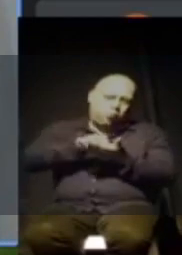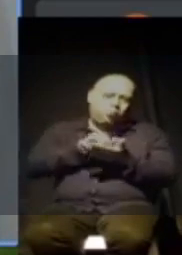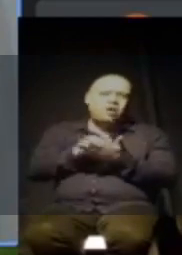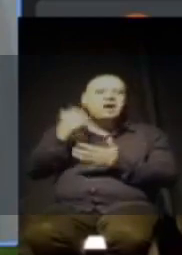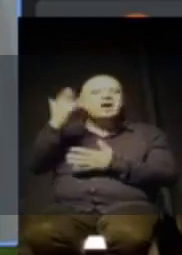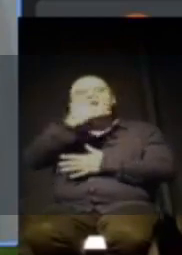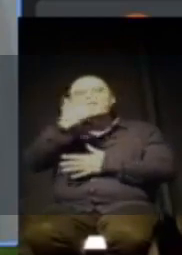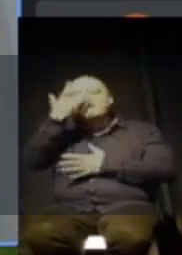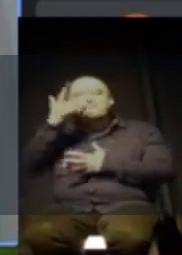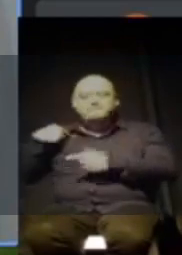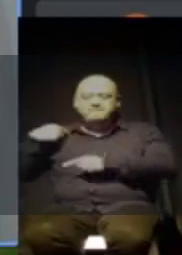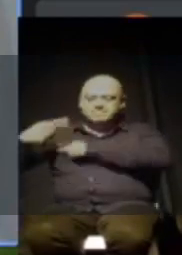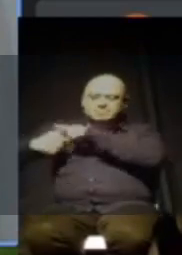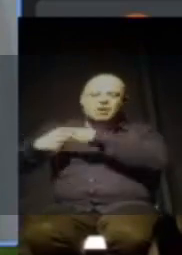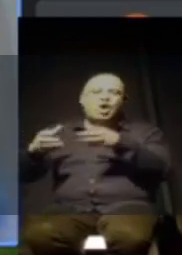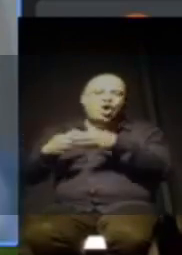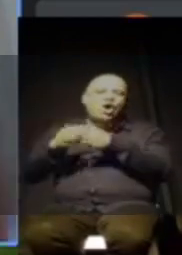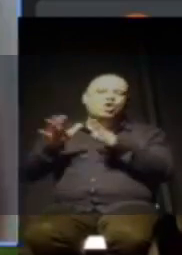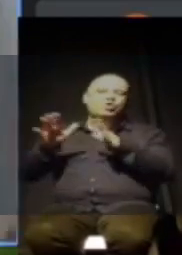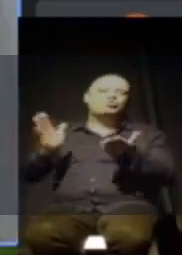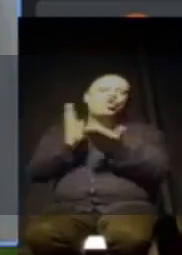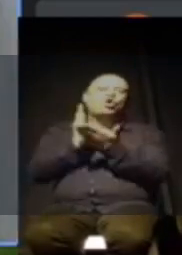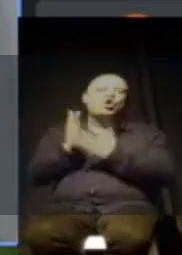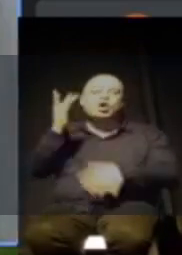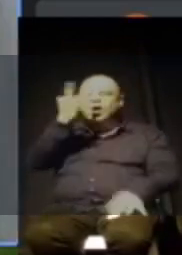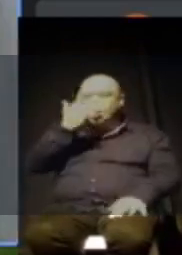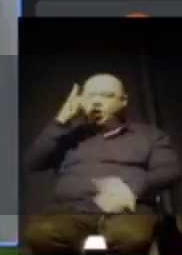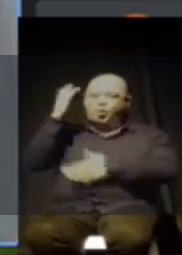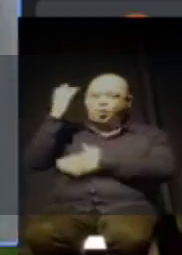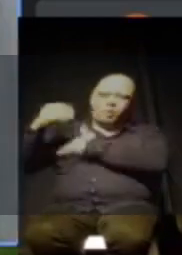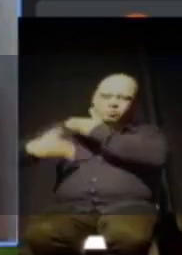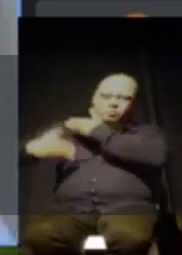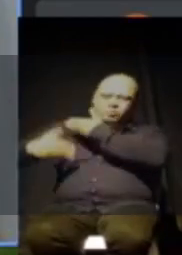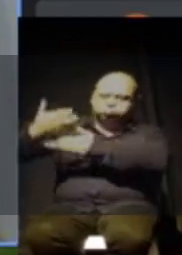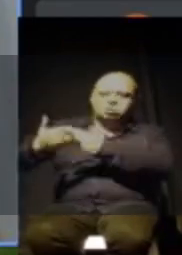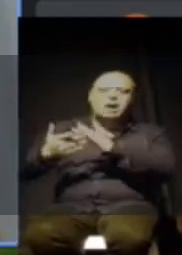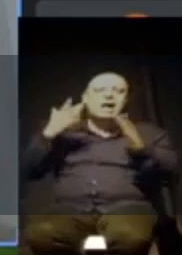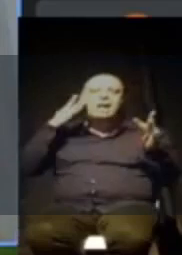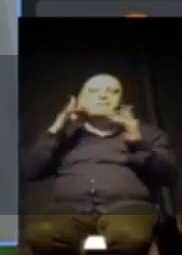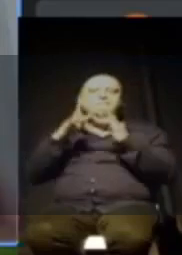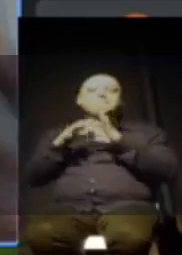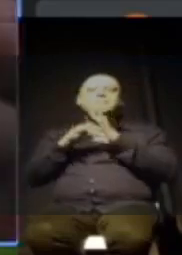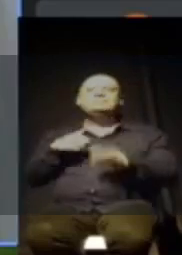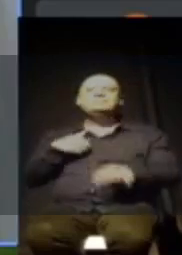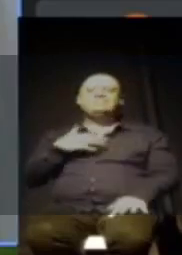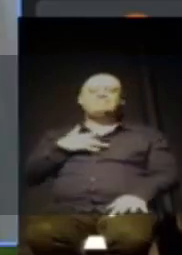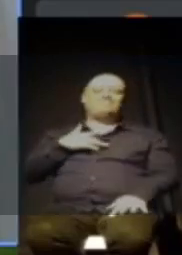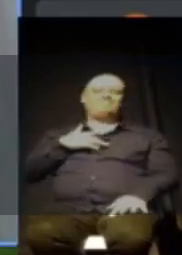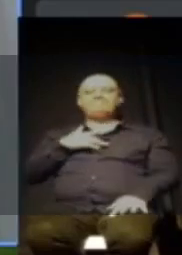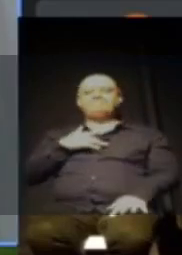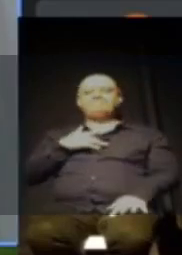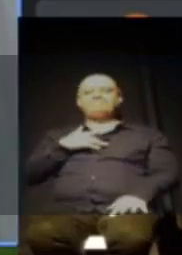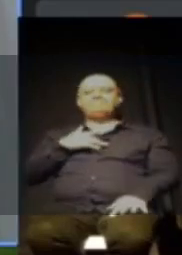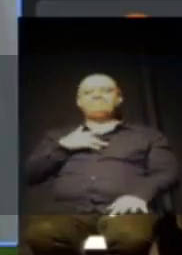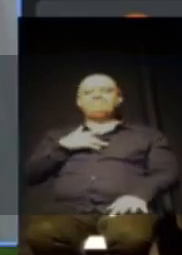la cátedra de estudios afrocolombianos en su dimensión, pues puede tener que ver con esas molestias que nos genera la